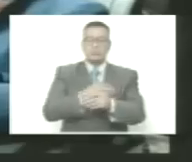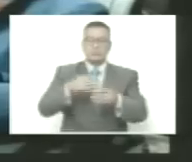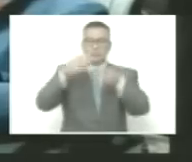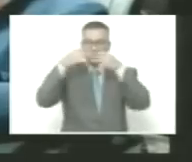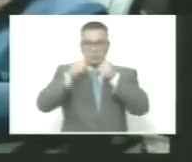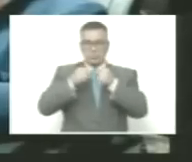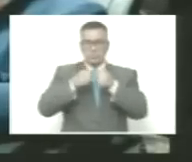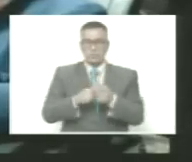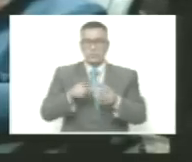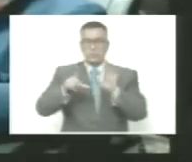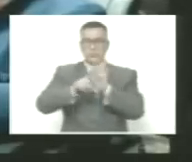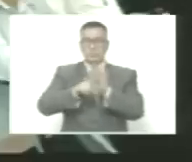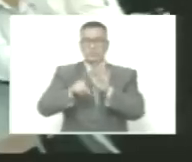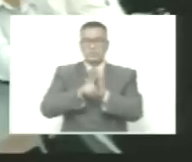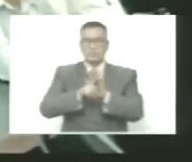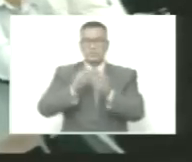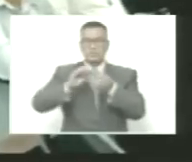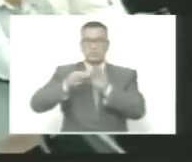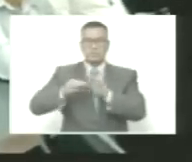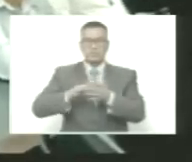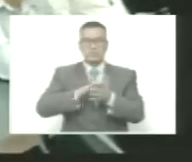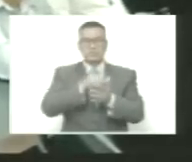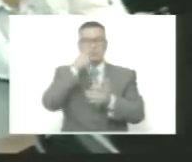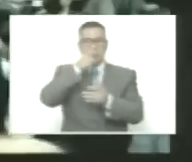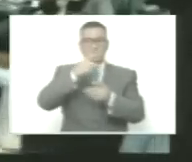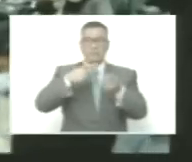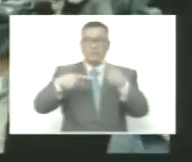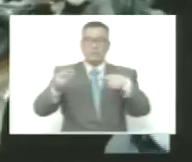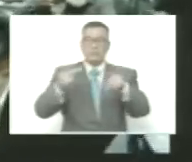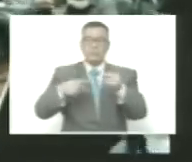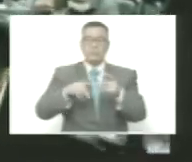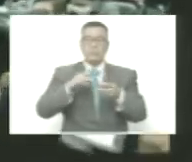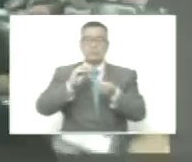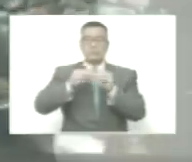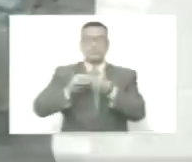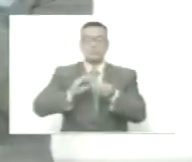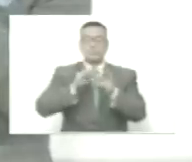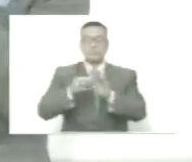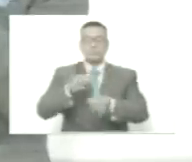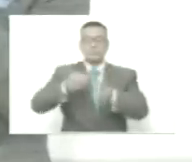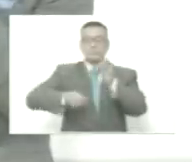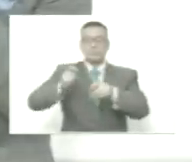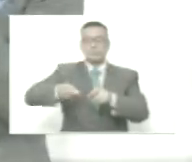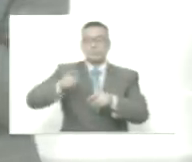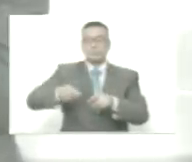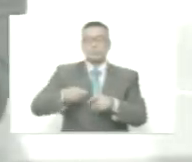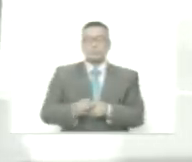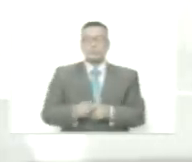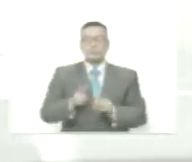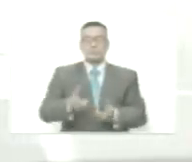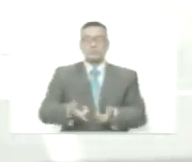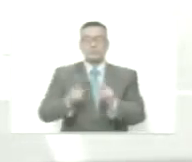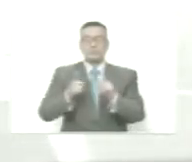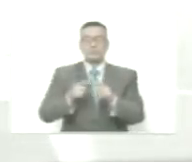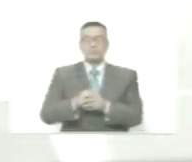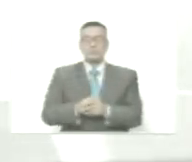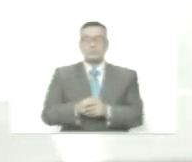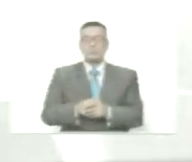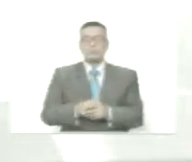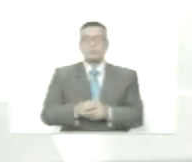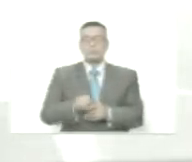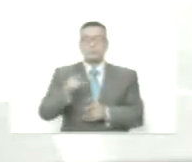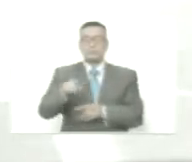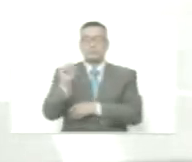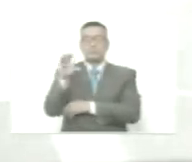Penales, la Ley de Intérpretes Públicos. Solamente la reforma de la Ley del Tribunal Supremo de Justicia permitió que